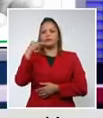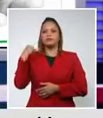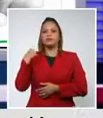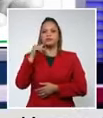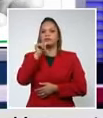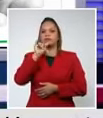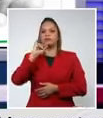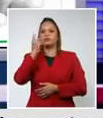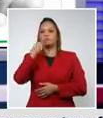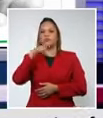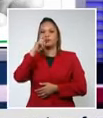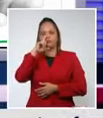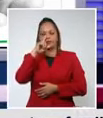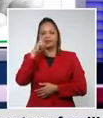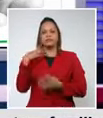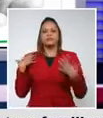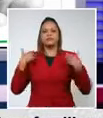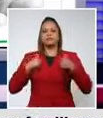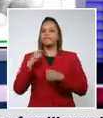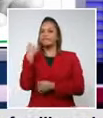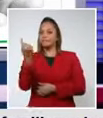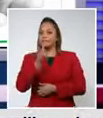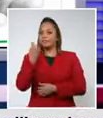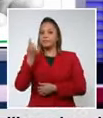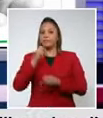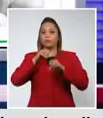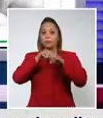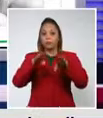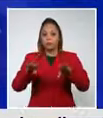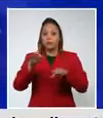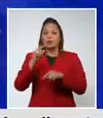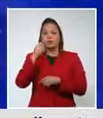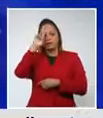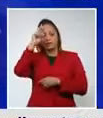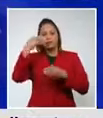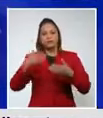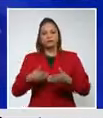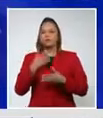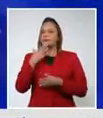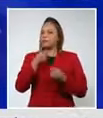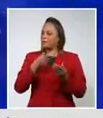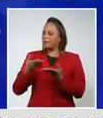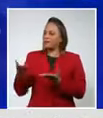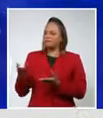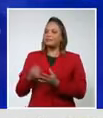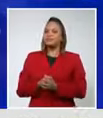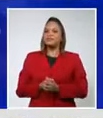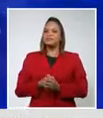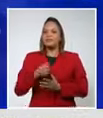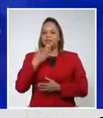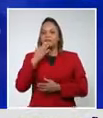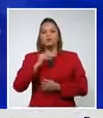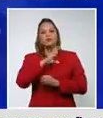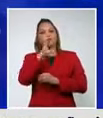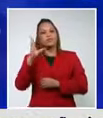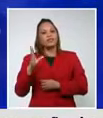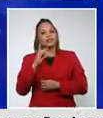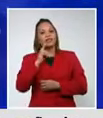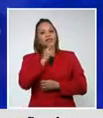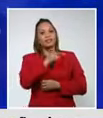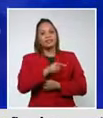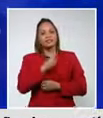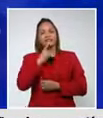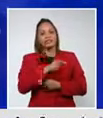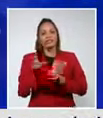director nacional de epidemiología del Ministerio de Salud Pública. Doctor, buenos días, bienvenido. Buen día, Lázaro. Buenos días a ti, buenos días al